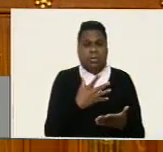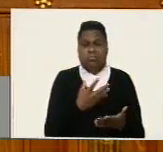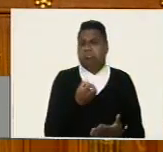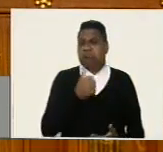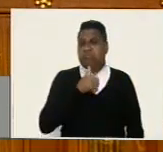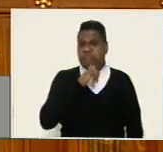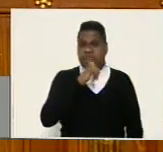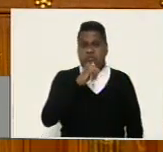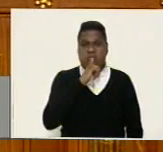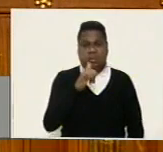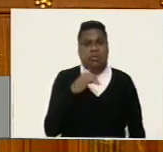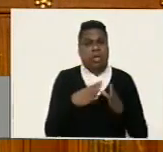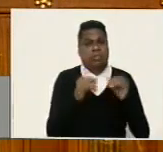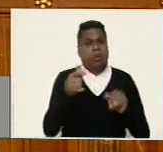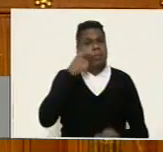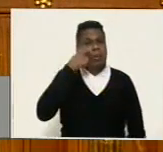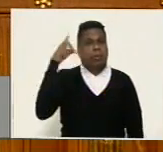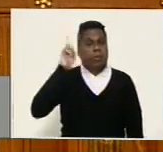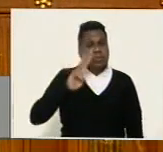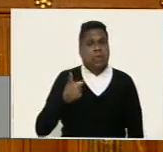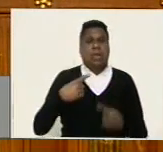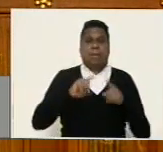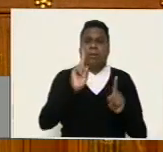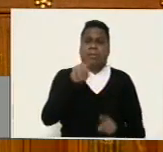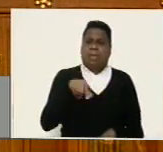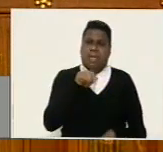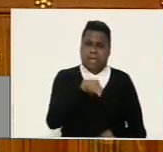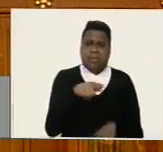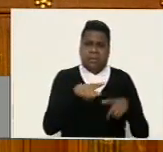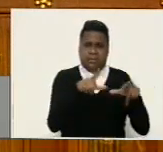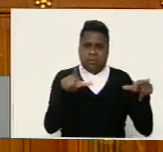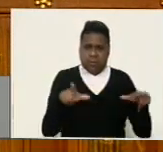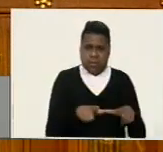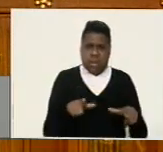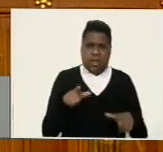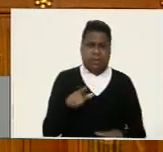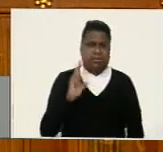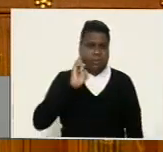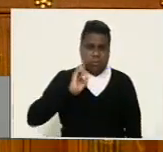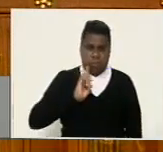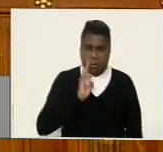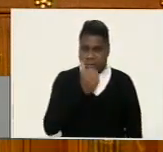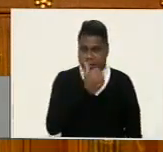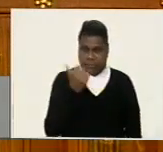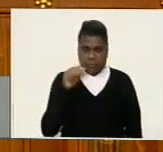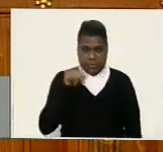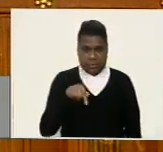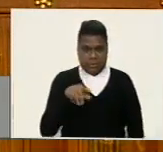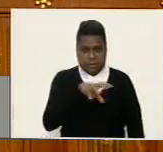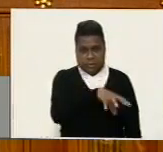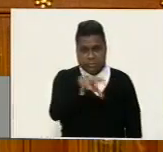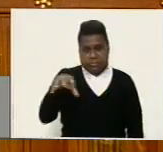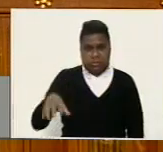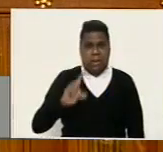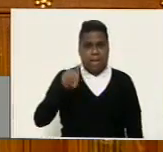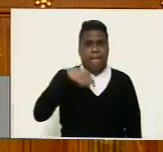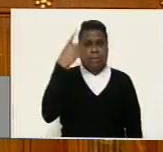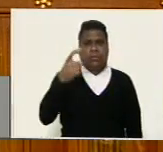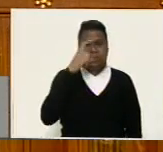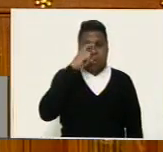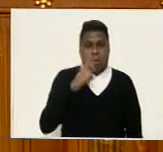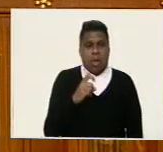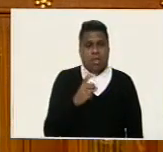pueblo de Venezuela. Pero también en ese territorio, y ya para el próximo año